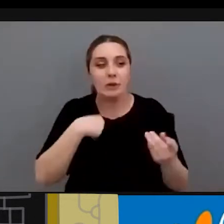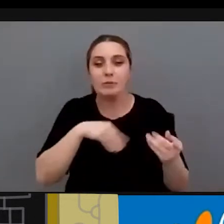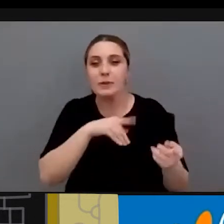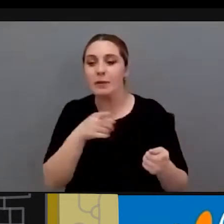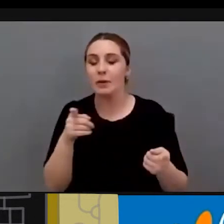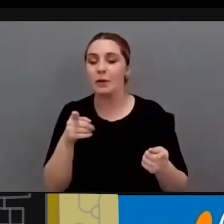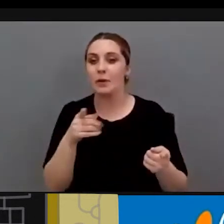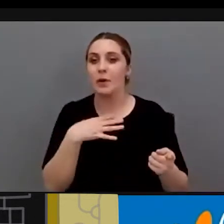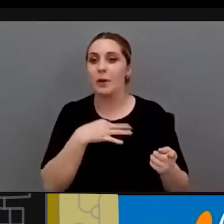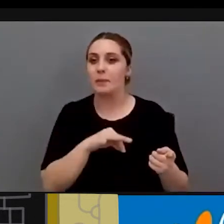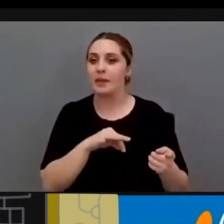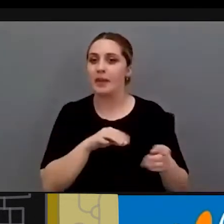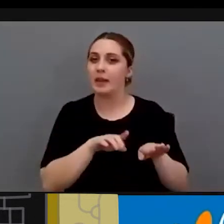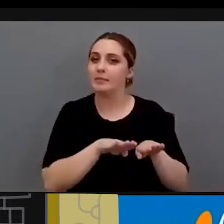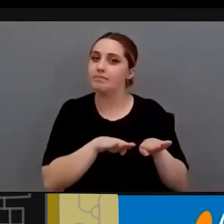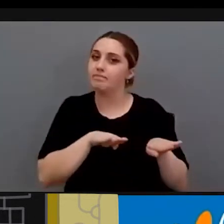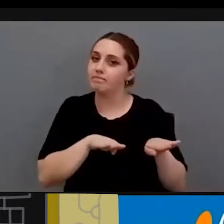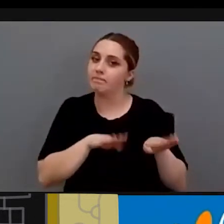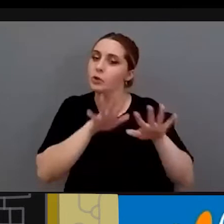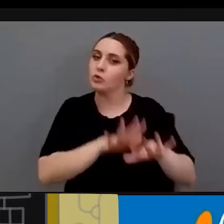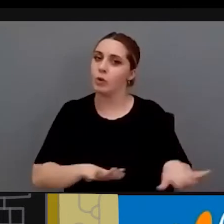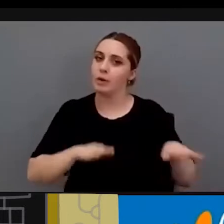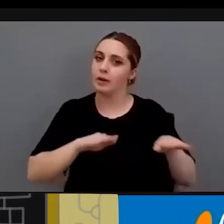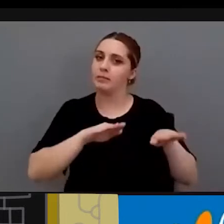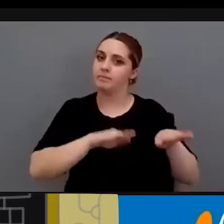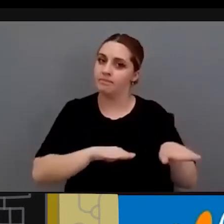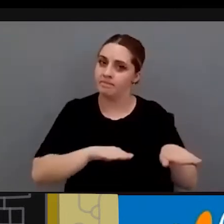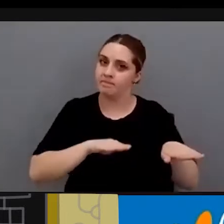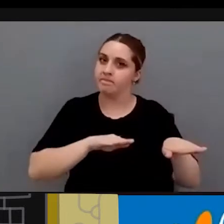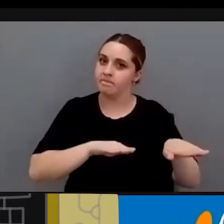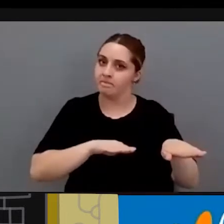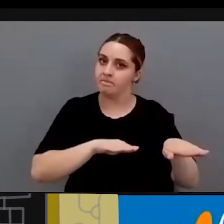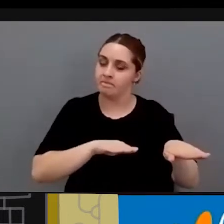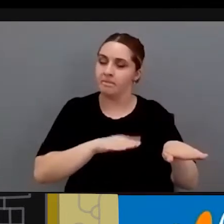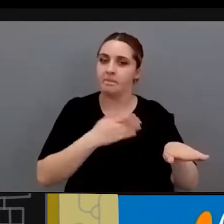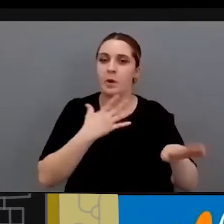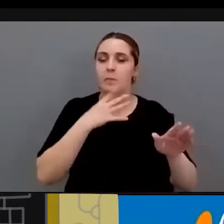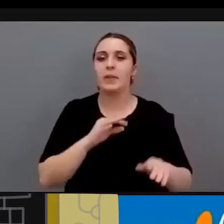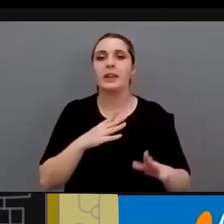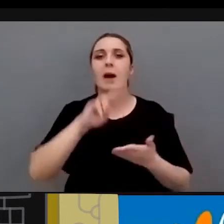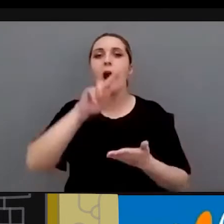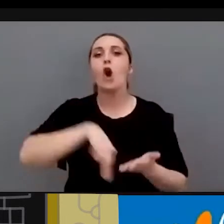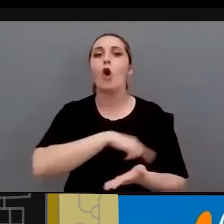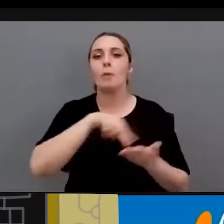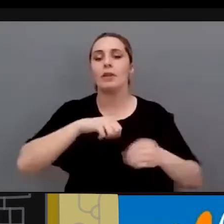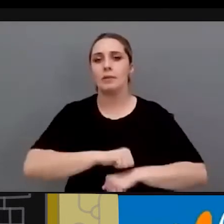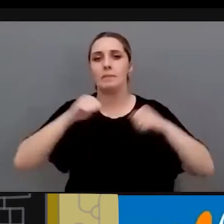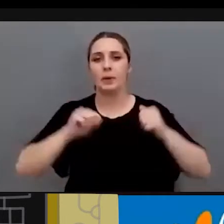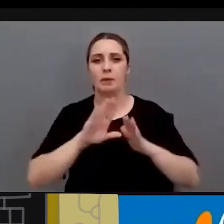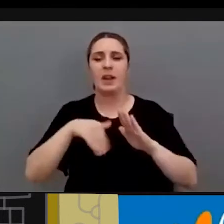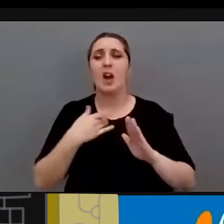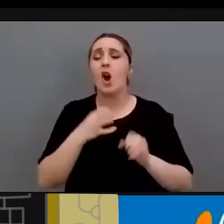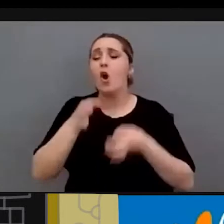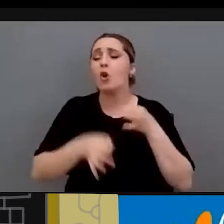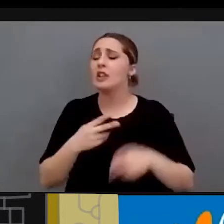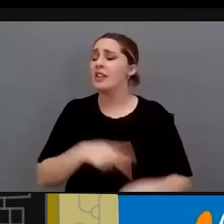vamos un poquito más lentos y más lentas, ¿no? Se ha incorporado más tarde la convención, la justicia en general es más lenta, ¿no?